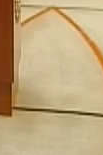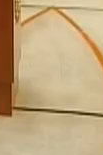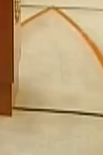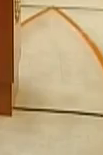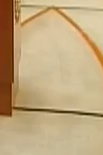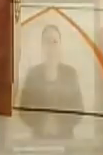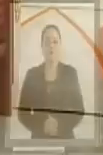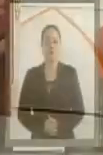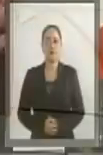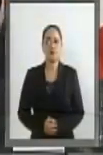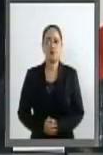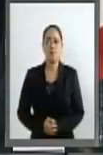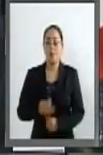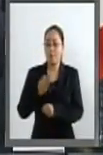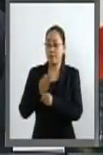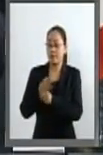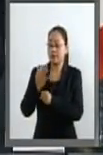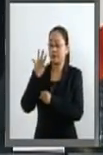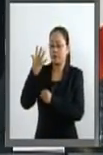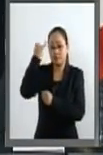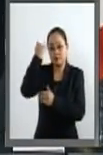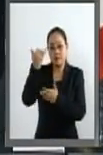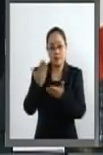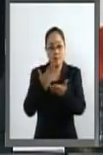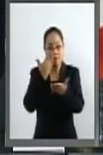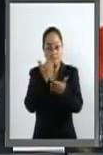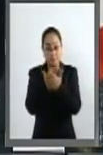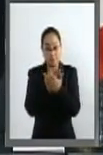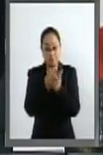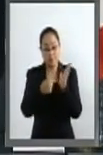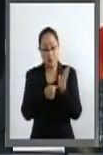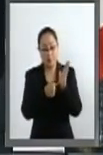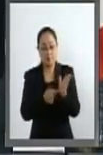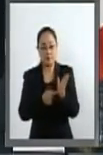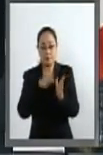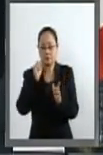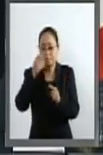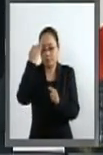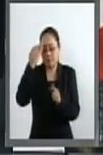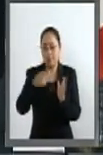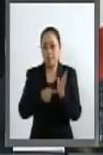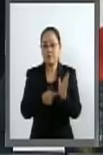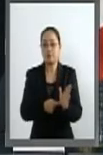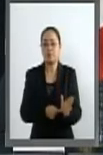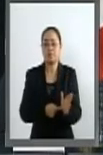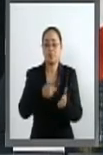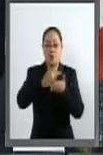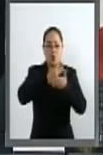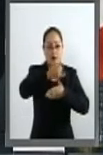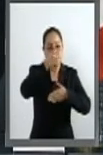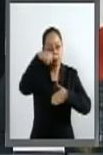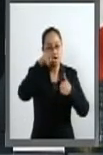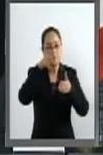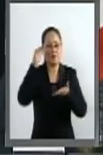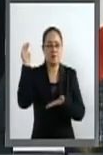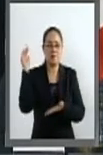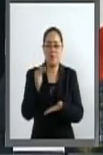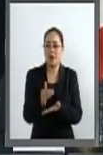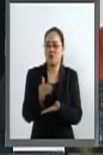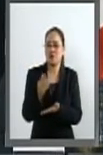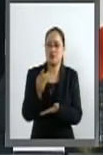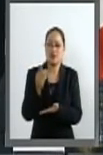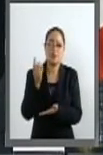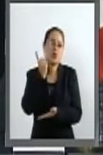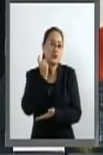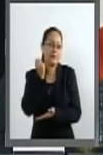en una exhibición, 5 iniciativas. Los turnos son los siguientes. El proyecto de reformas constitucionales en materia de reducción de legisladores